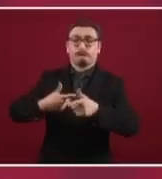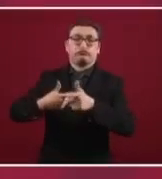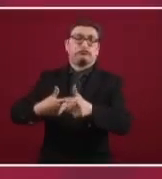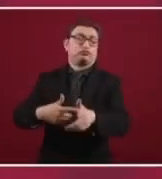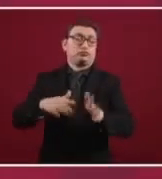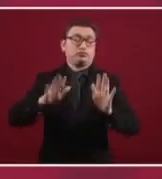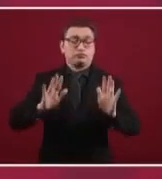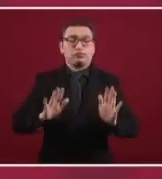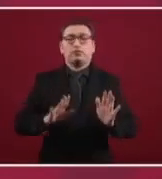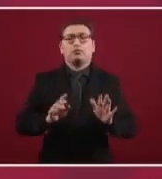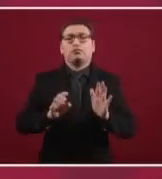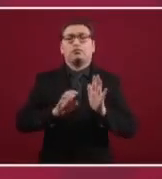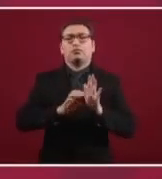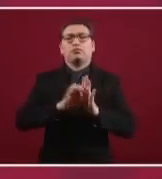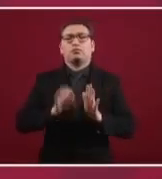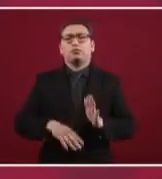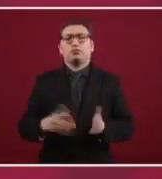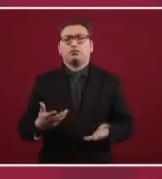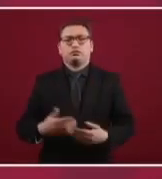como